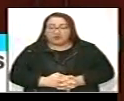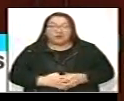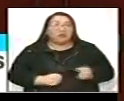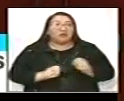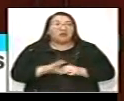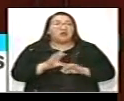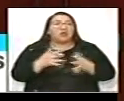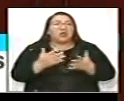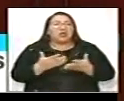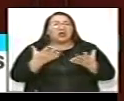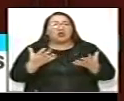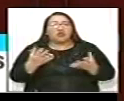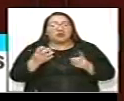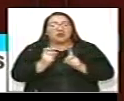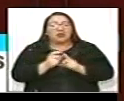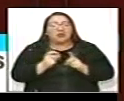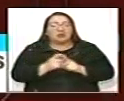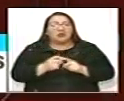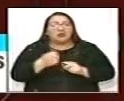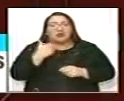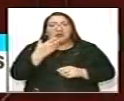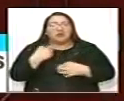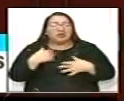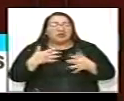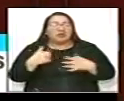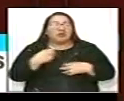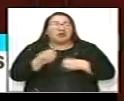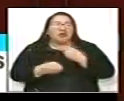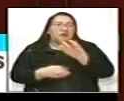babosada con tal de descargar mis nervios